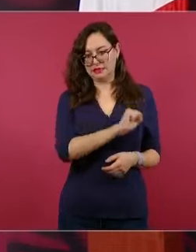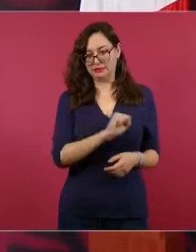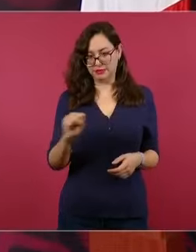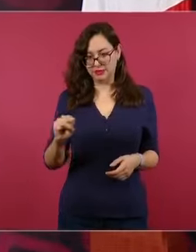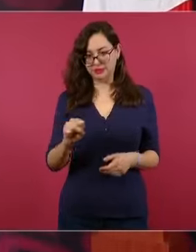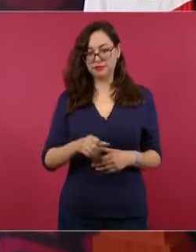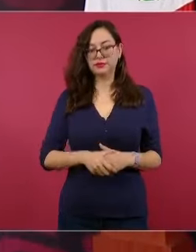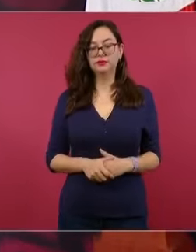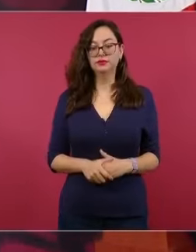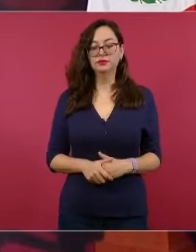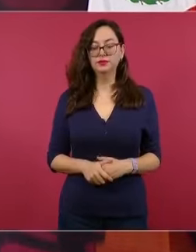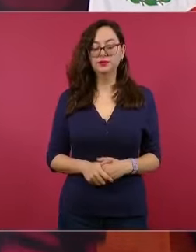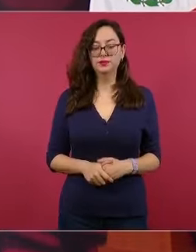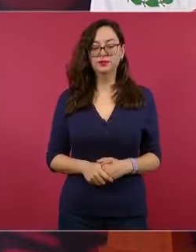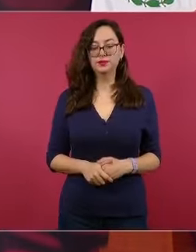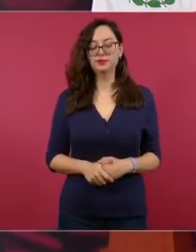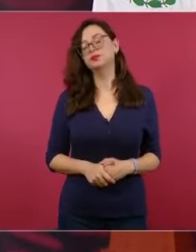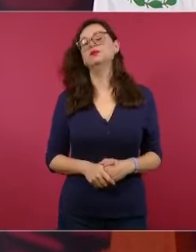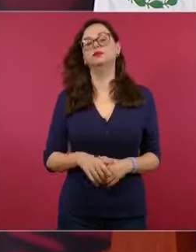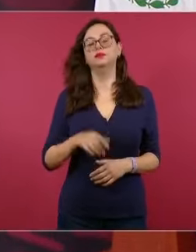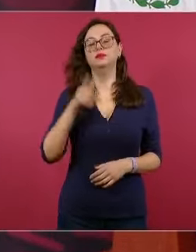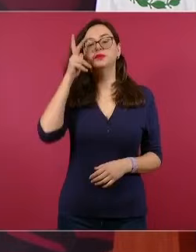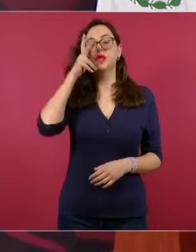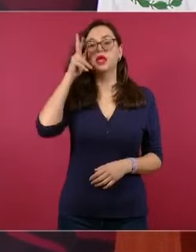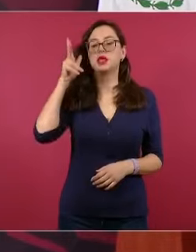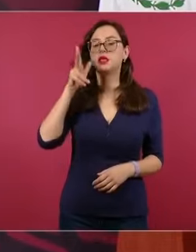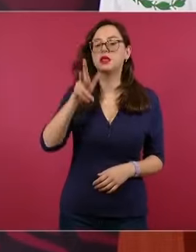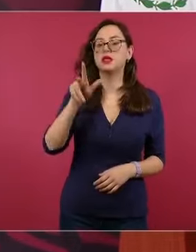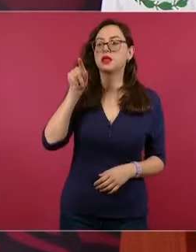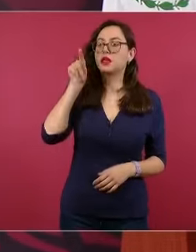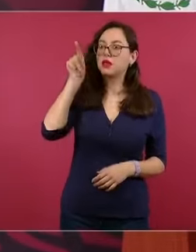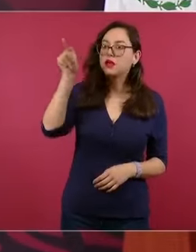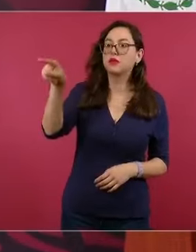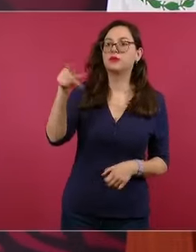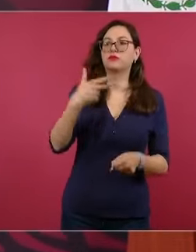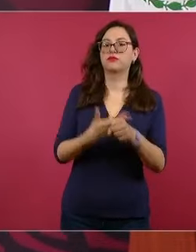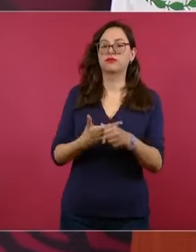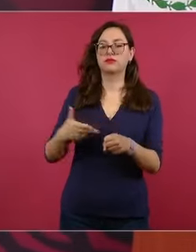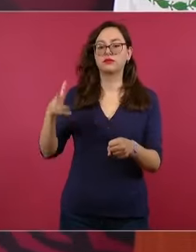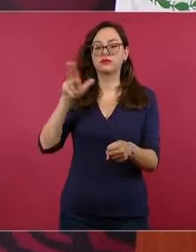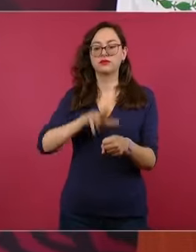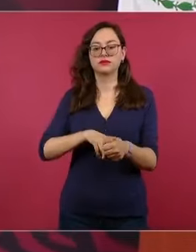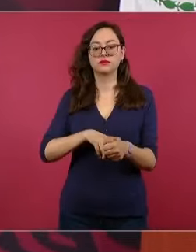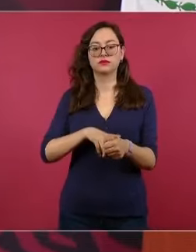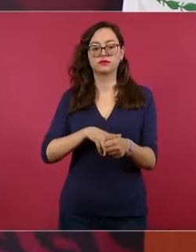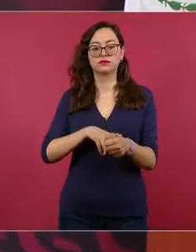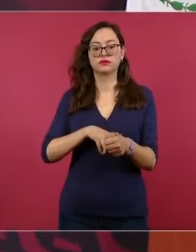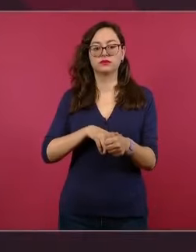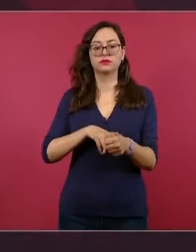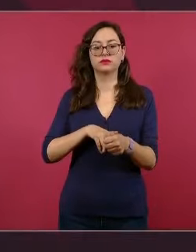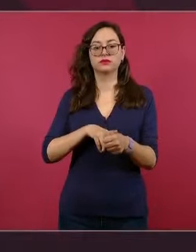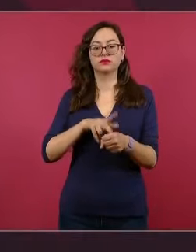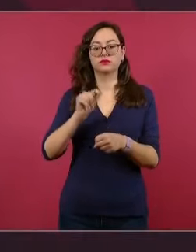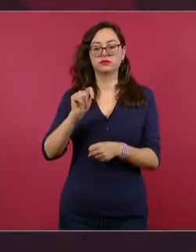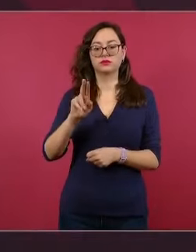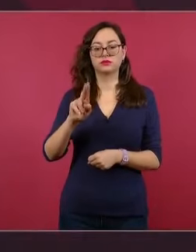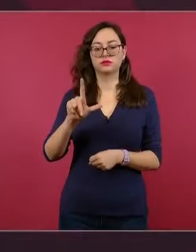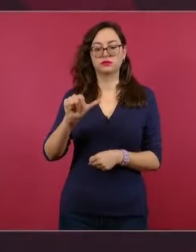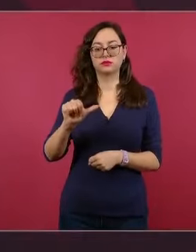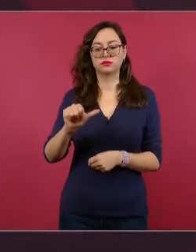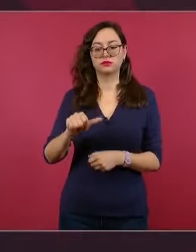seguro en Hidalgo les va a dar mucho gusto saber cómo va el hospital de